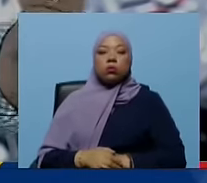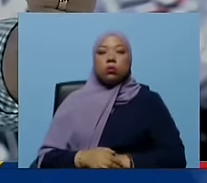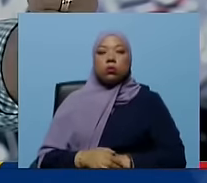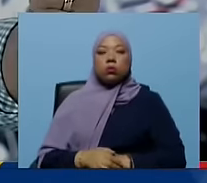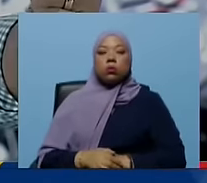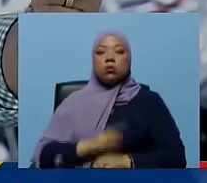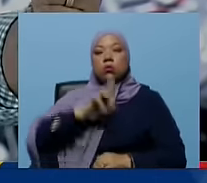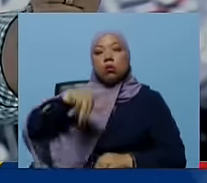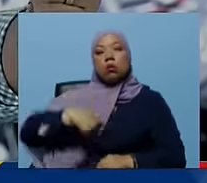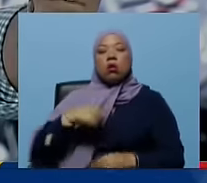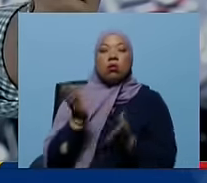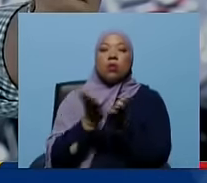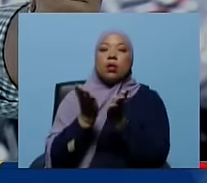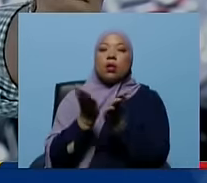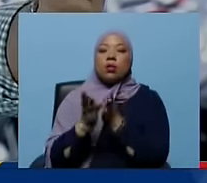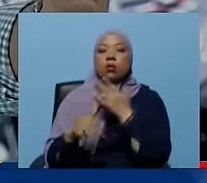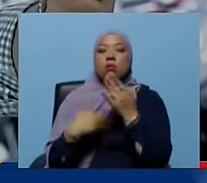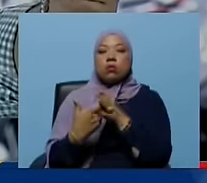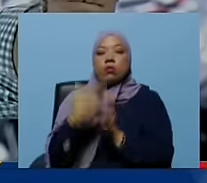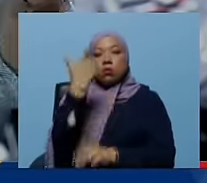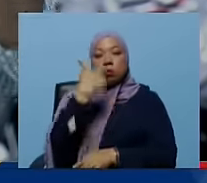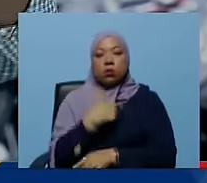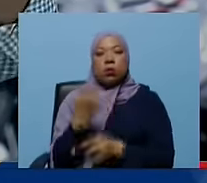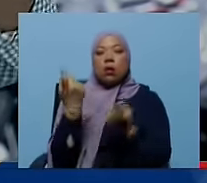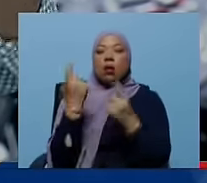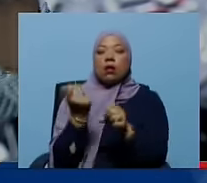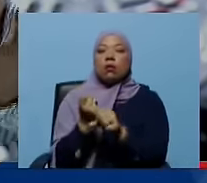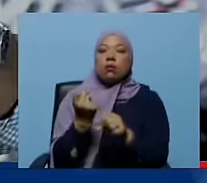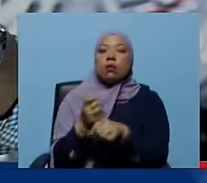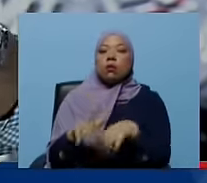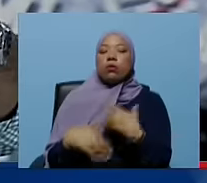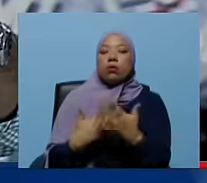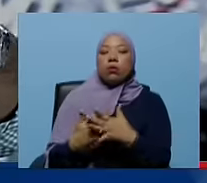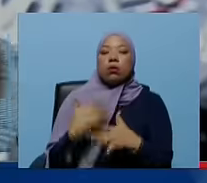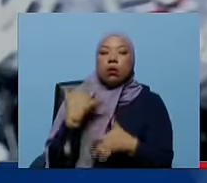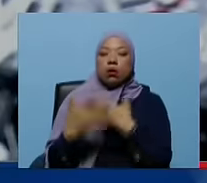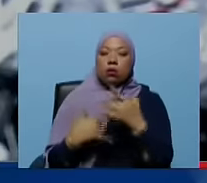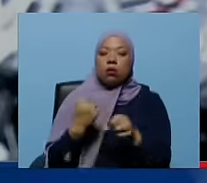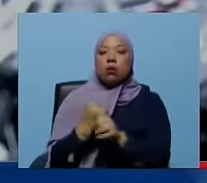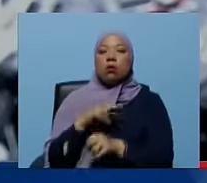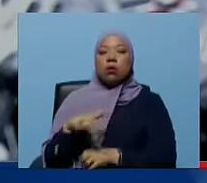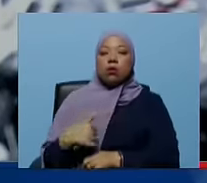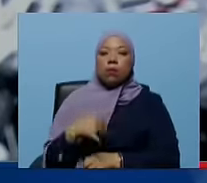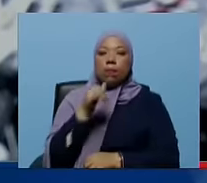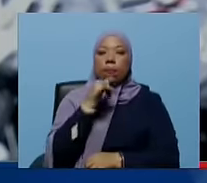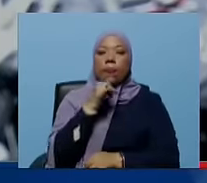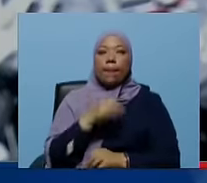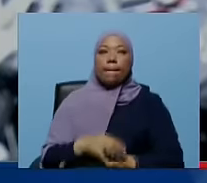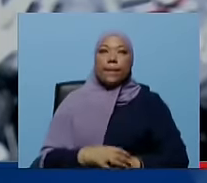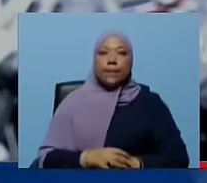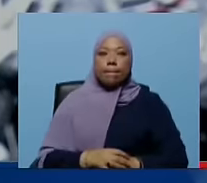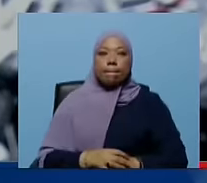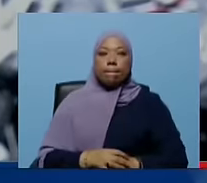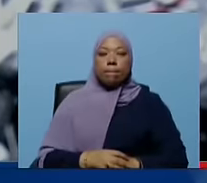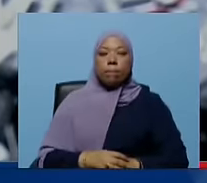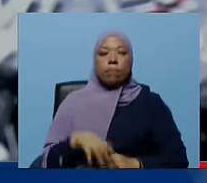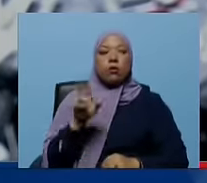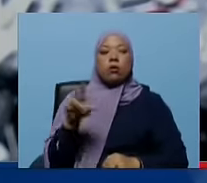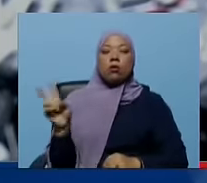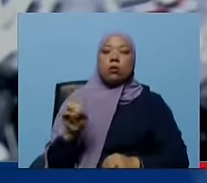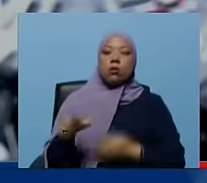En nuestras escuelas no se enseña con los manuales gringos, ni con los manuales de ningún